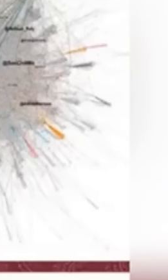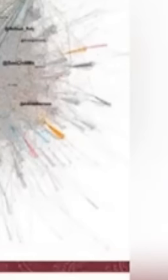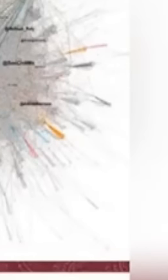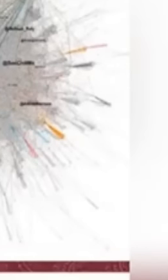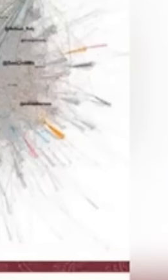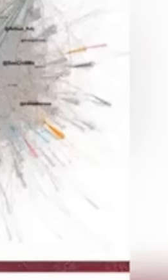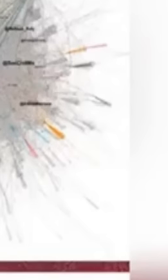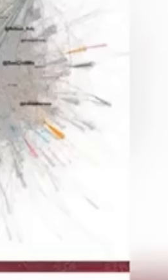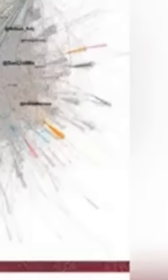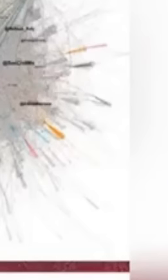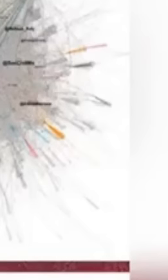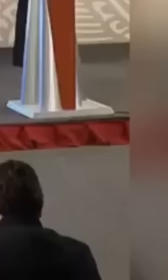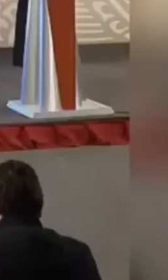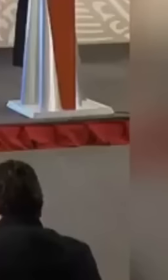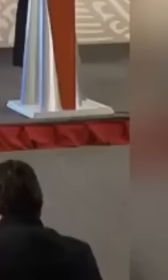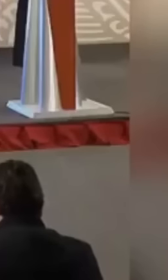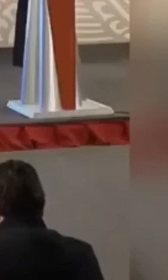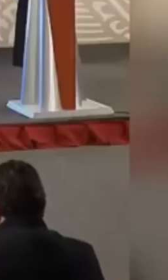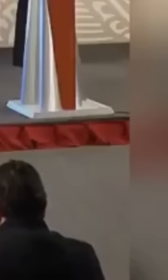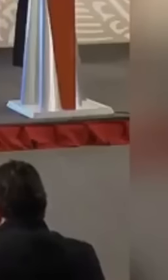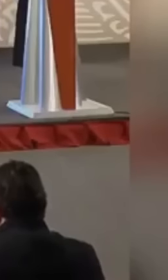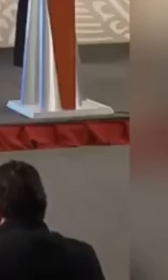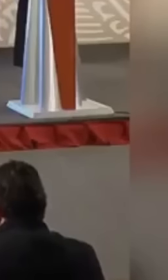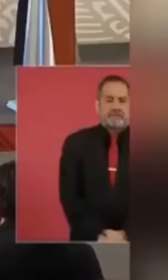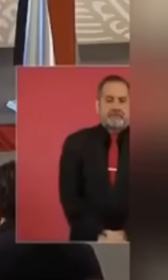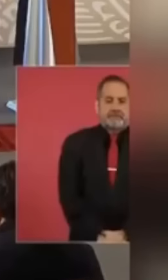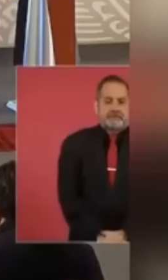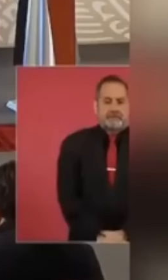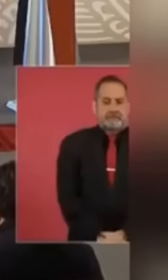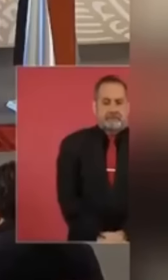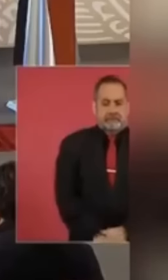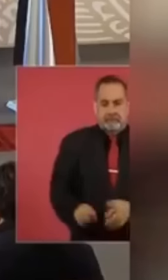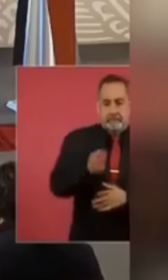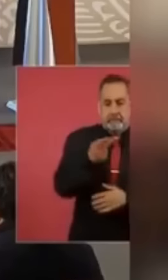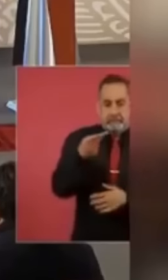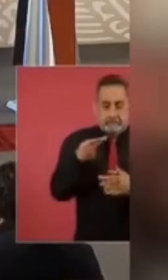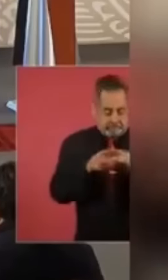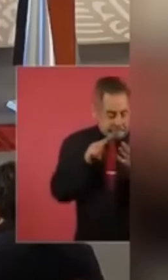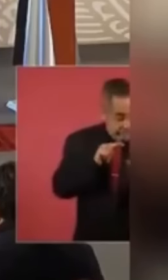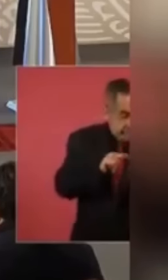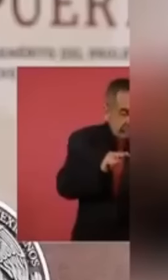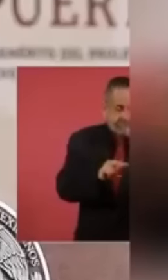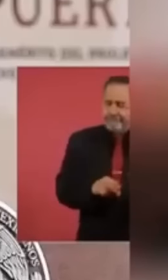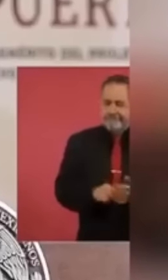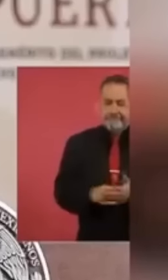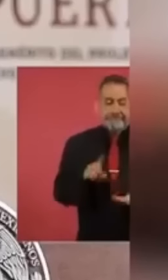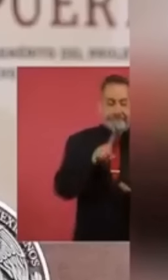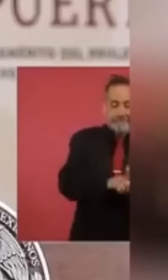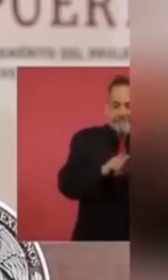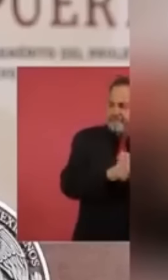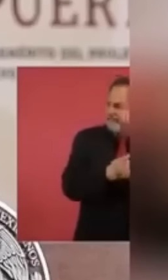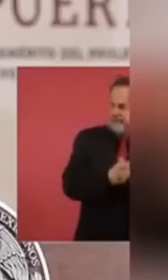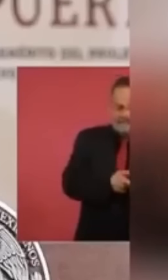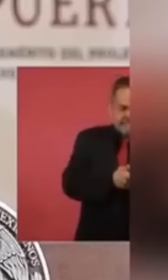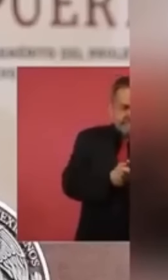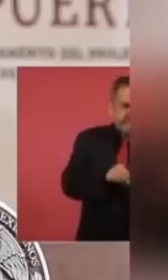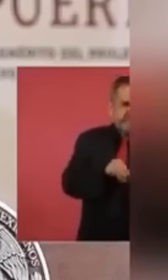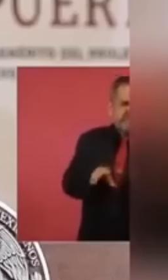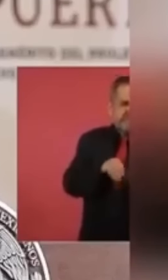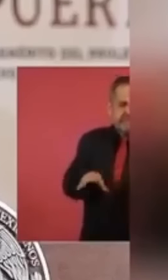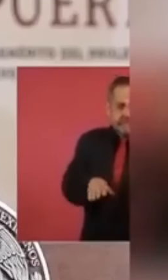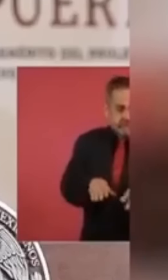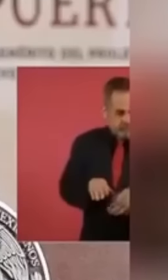tendencia y que se encuentre entre los primeros lugares de lo que la gente está hablando porque en realidad inflar una tendencia no es que